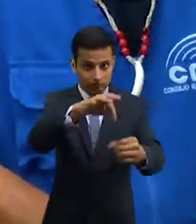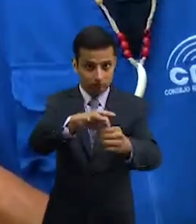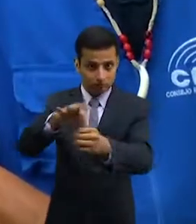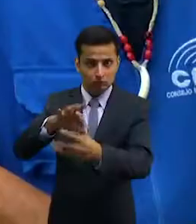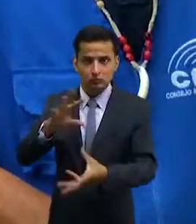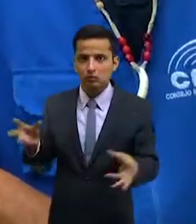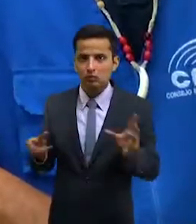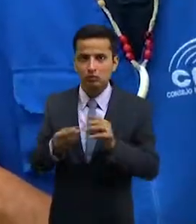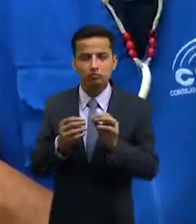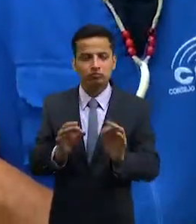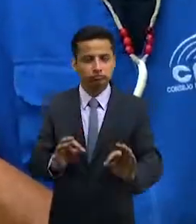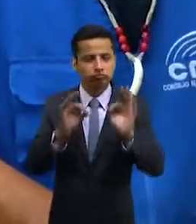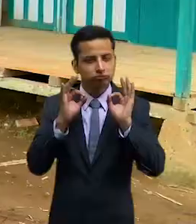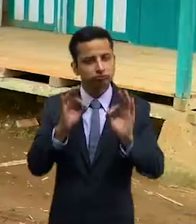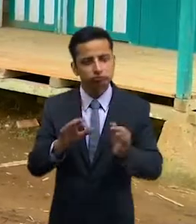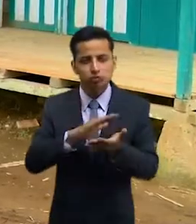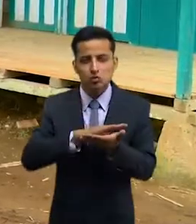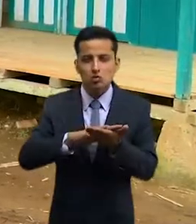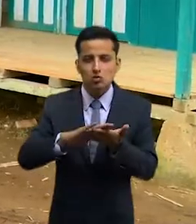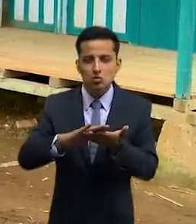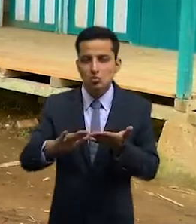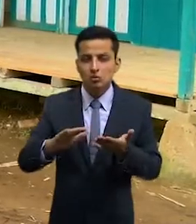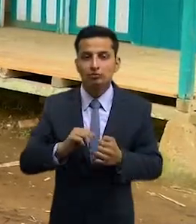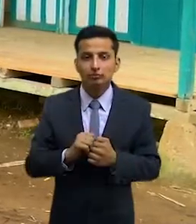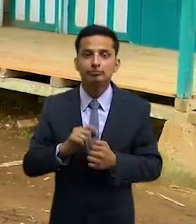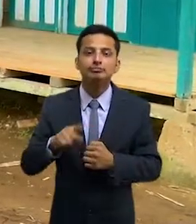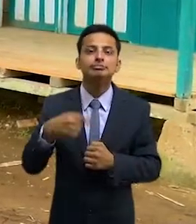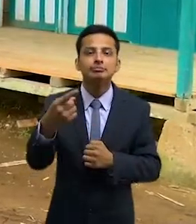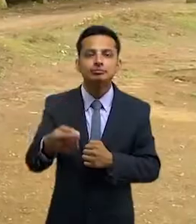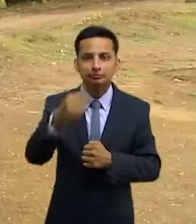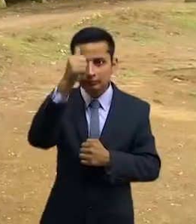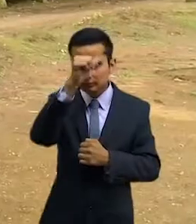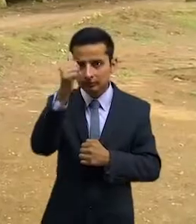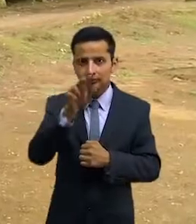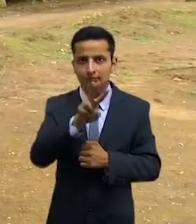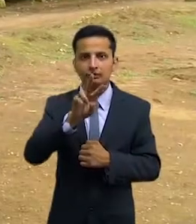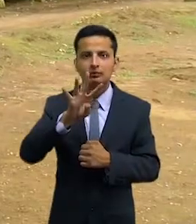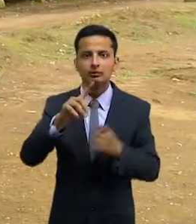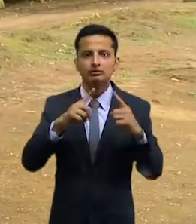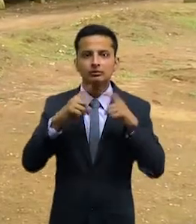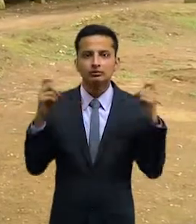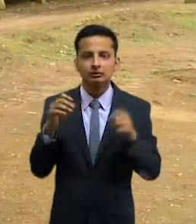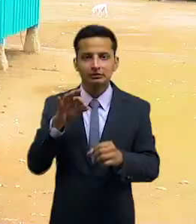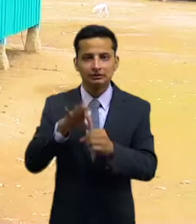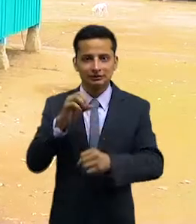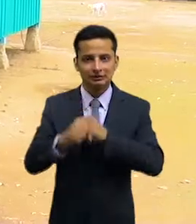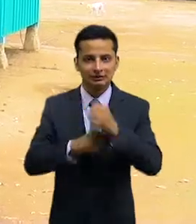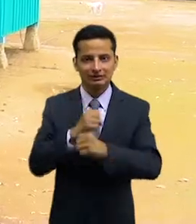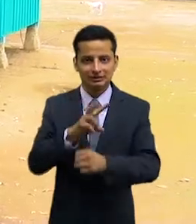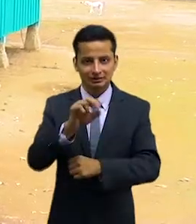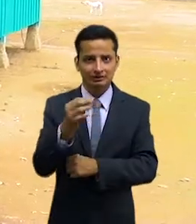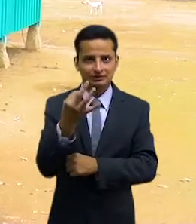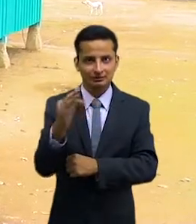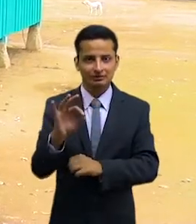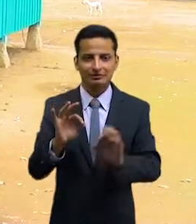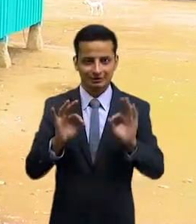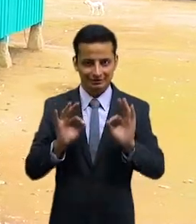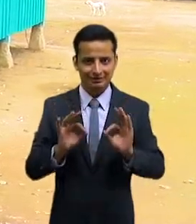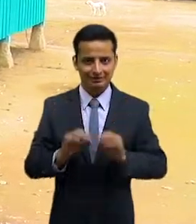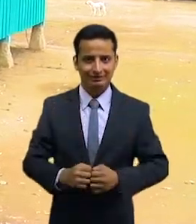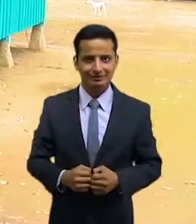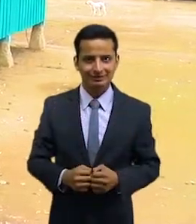los recintos electorales se encuentren en óptimas condiciones para el desarrollo de los comicios del domingo 24 de marzo